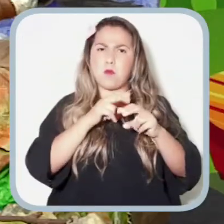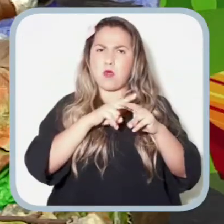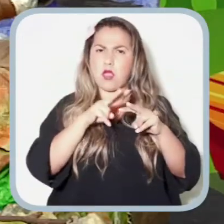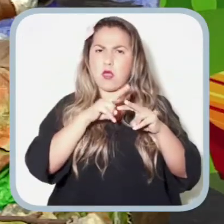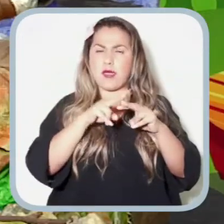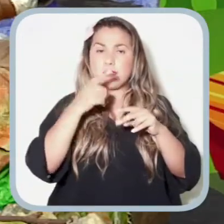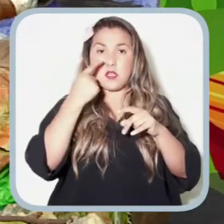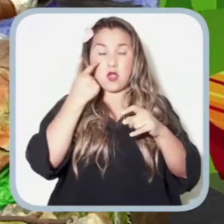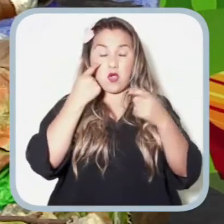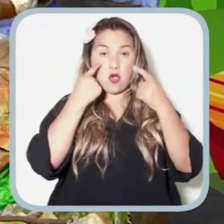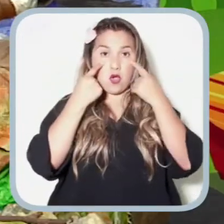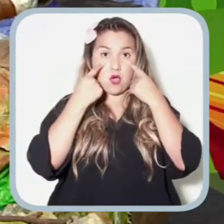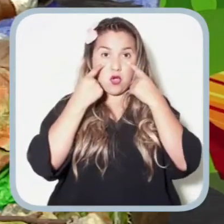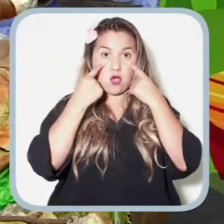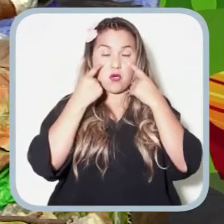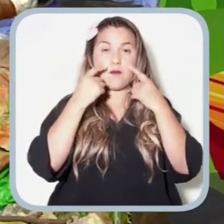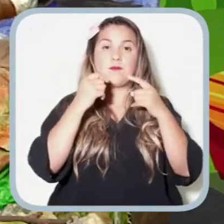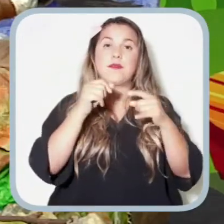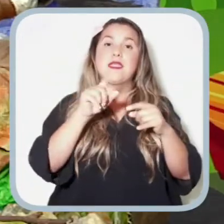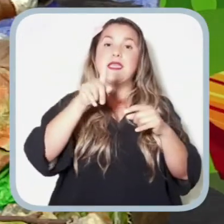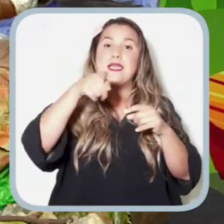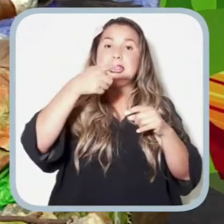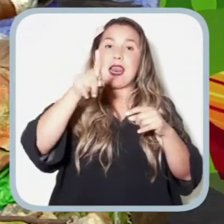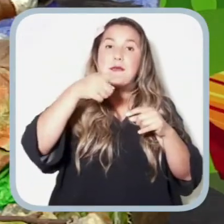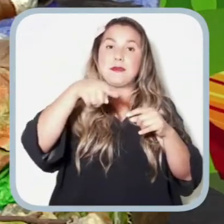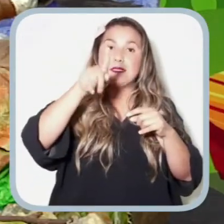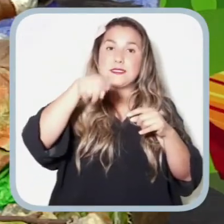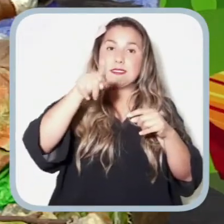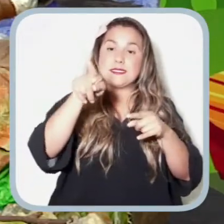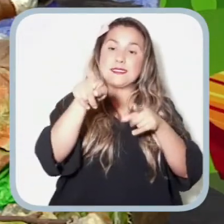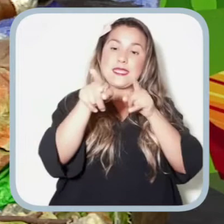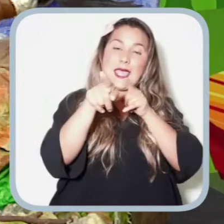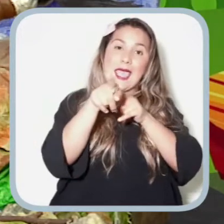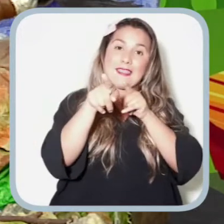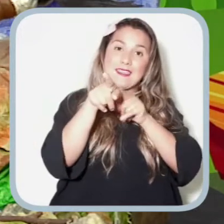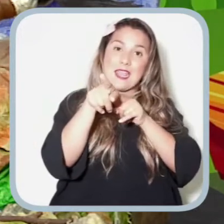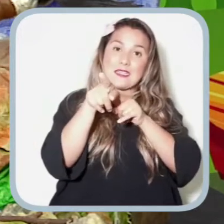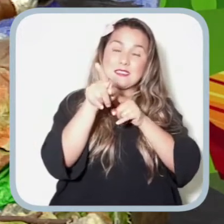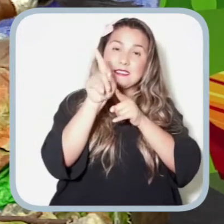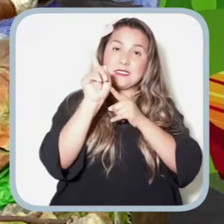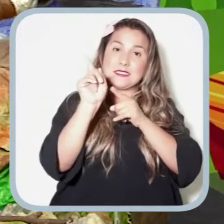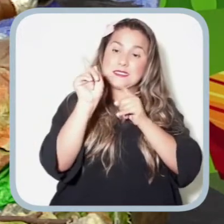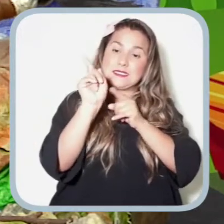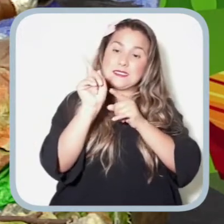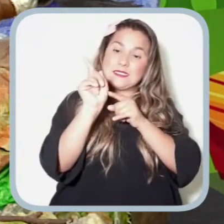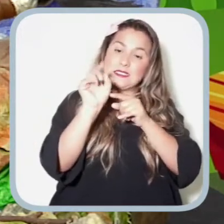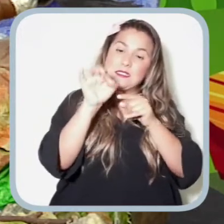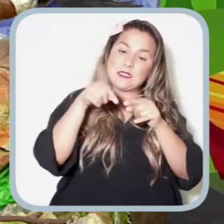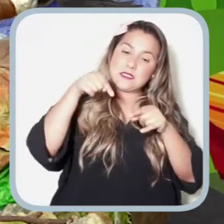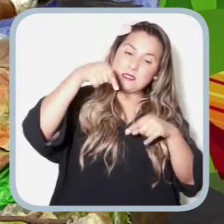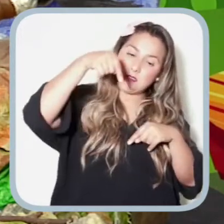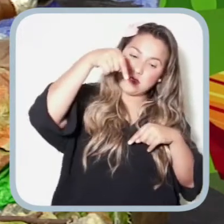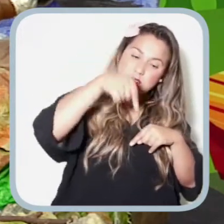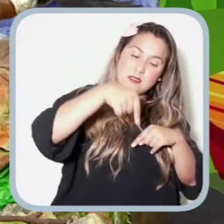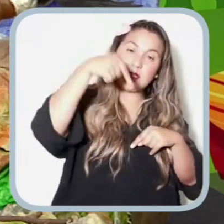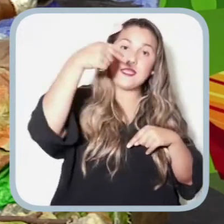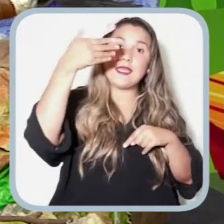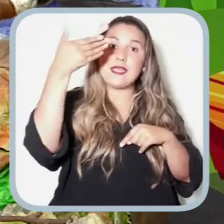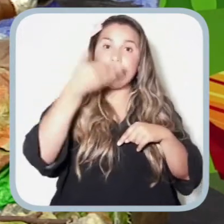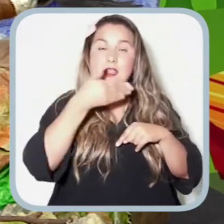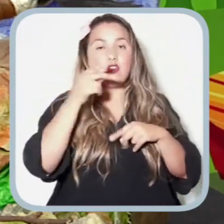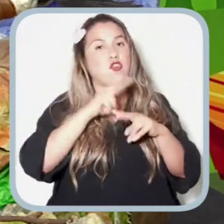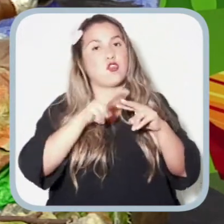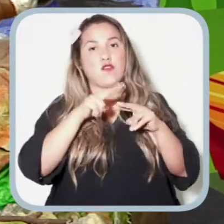con la parte de atrás del pincel puede notar en la pintura negra y luego no lo voy a hacer ahora